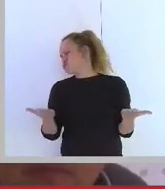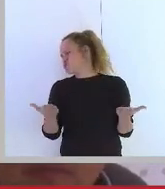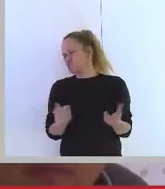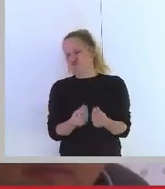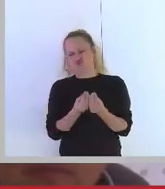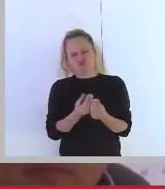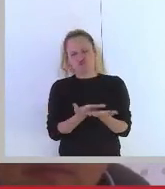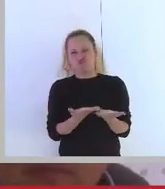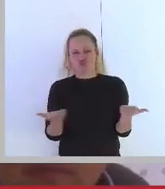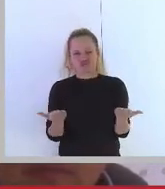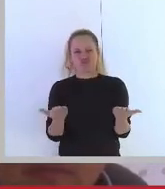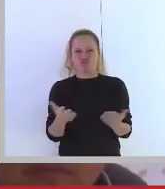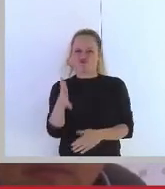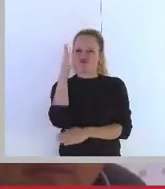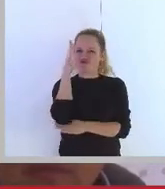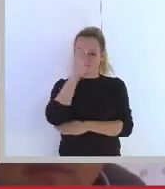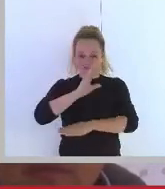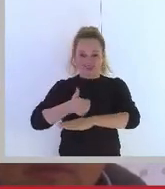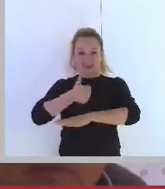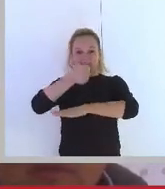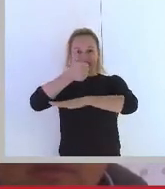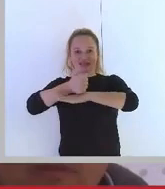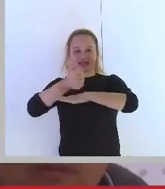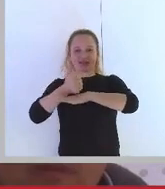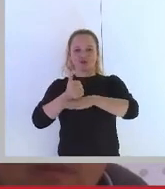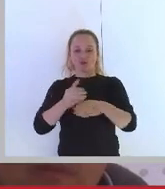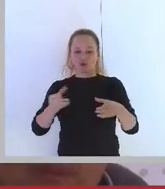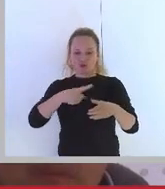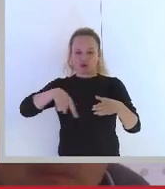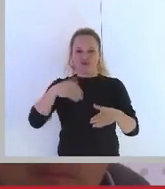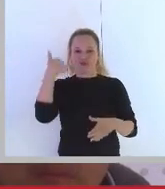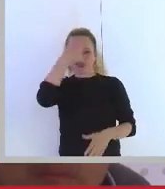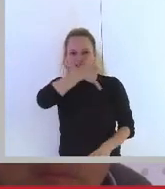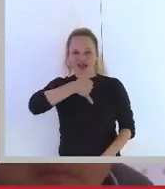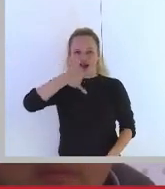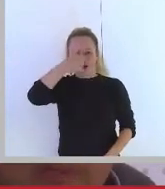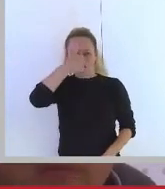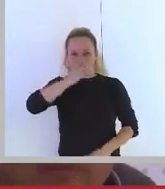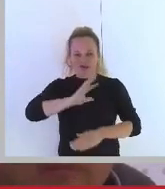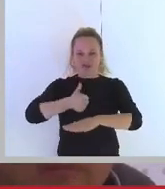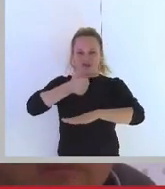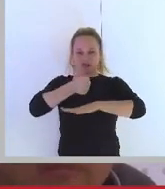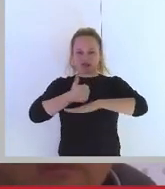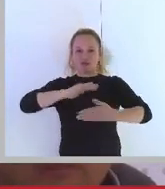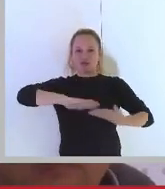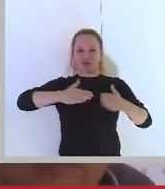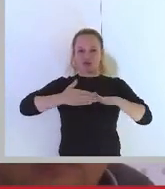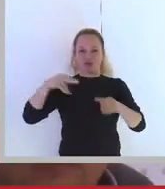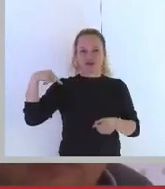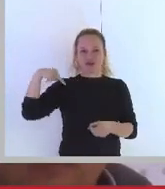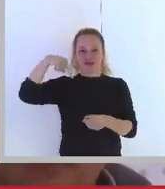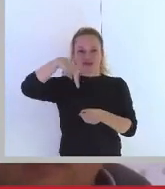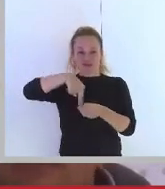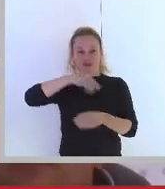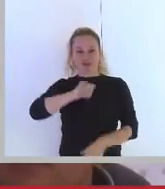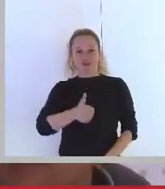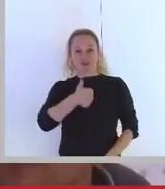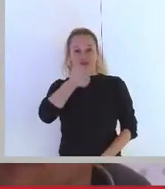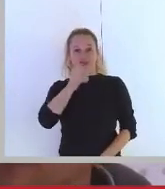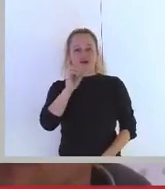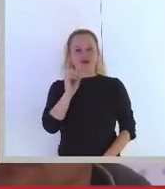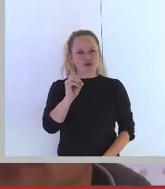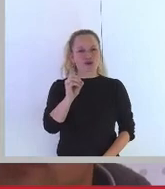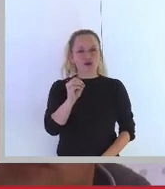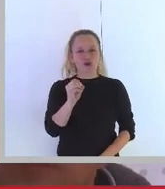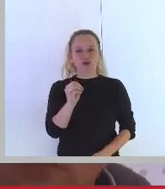muy hermoso, el director de Asuntos Afro, director de Asuntos Indígenas, el director, creo que